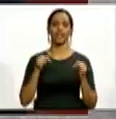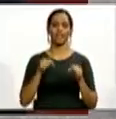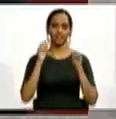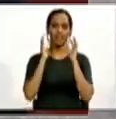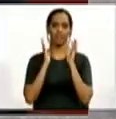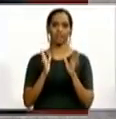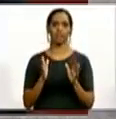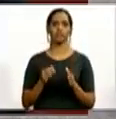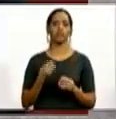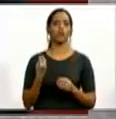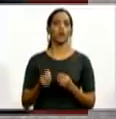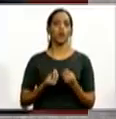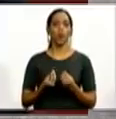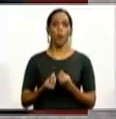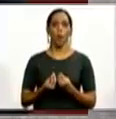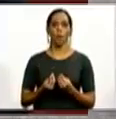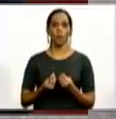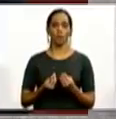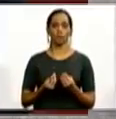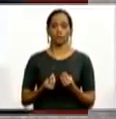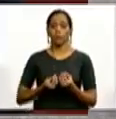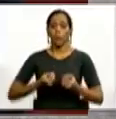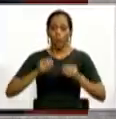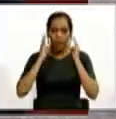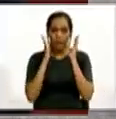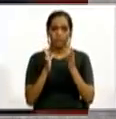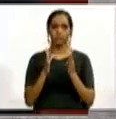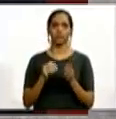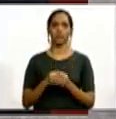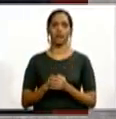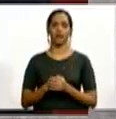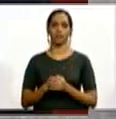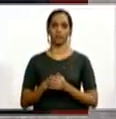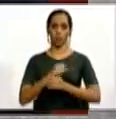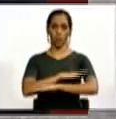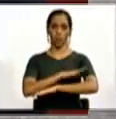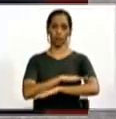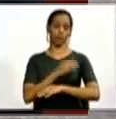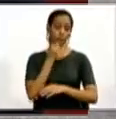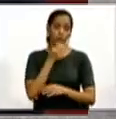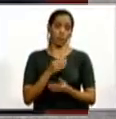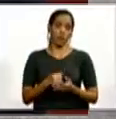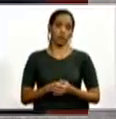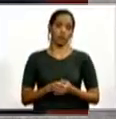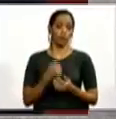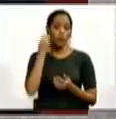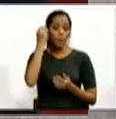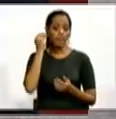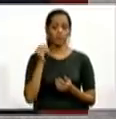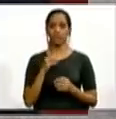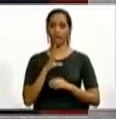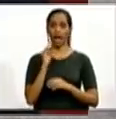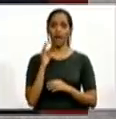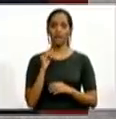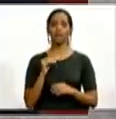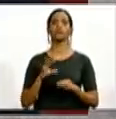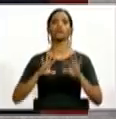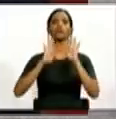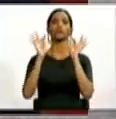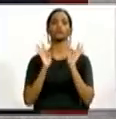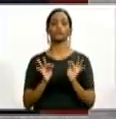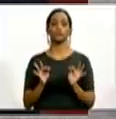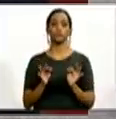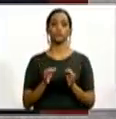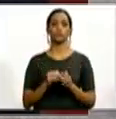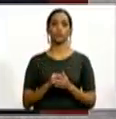atiende como conviene a ese cargo, a esa investidura. Y bueno, yo creo que él está hablando en función de